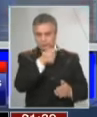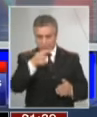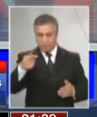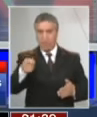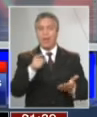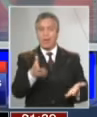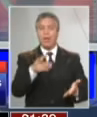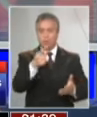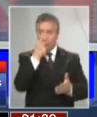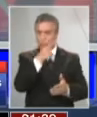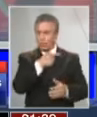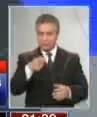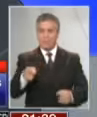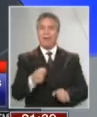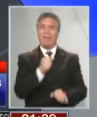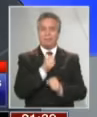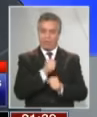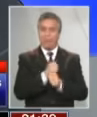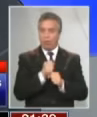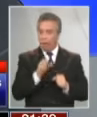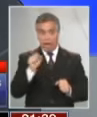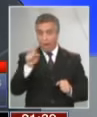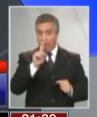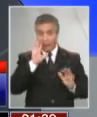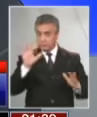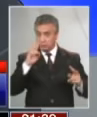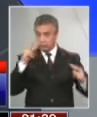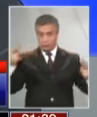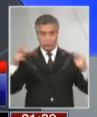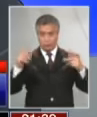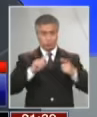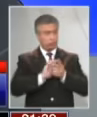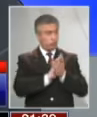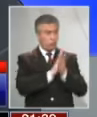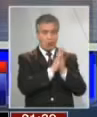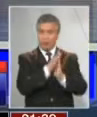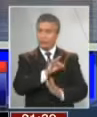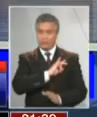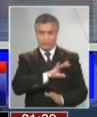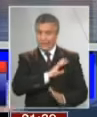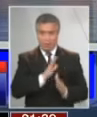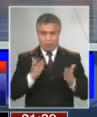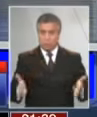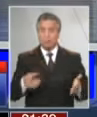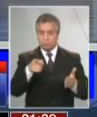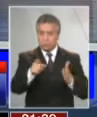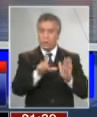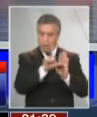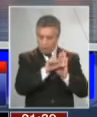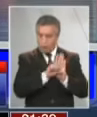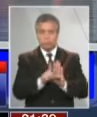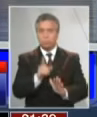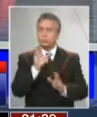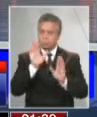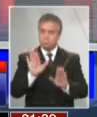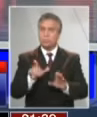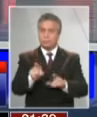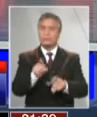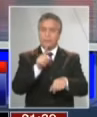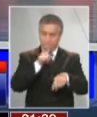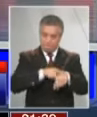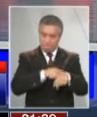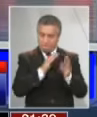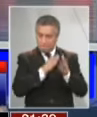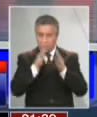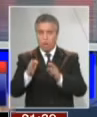de trabajo y así nos hacen ver a todos los chilenos y que el periodo también de legislación es un periodo de trabajo,